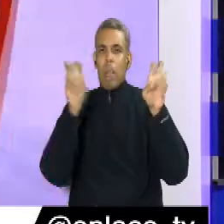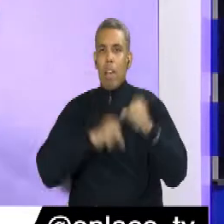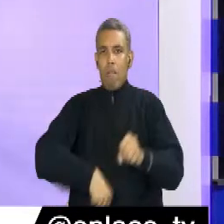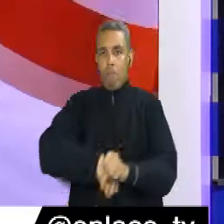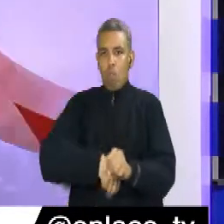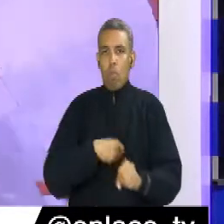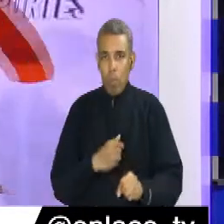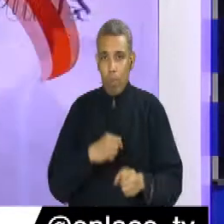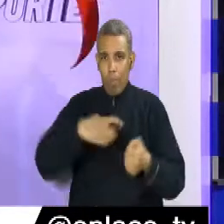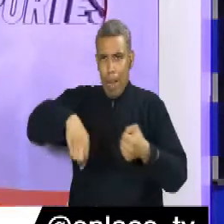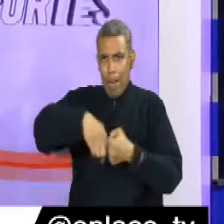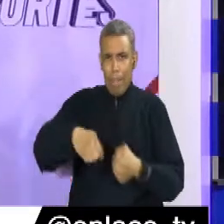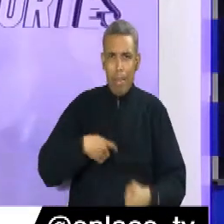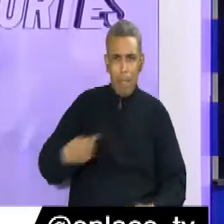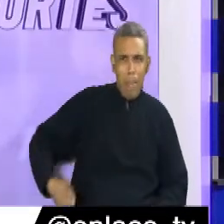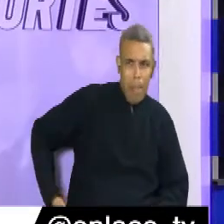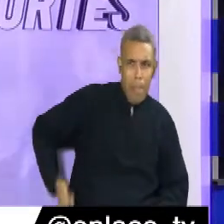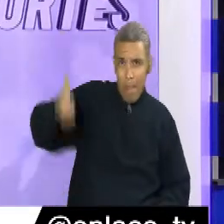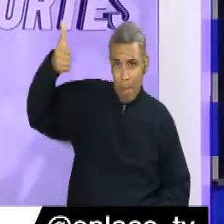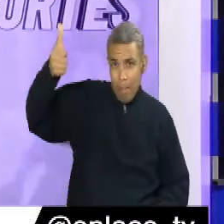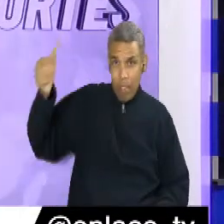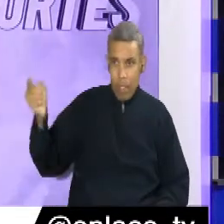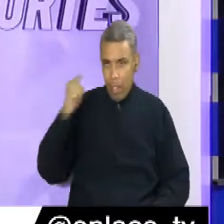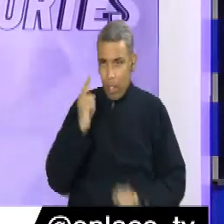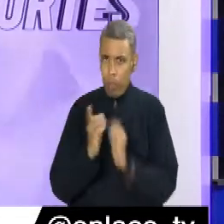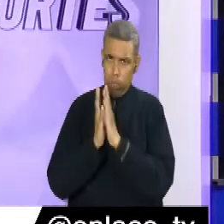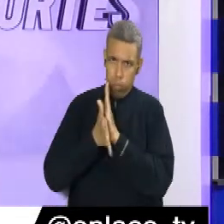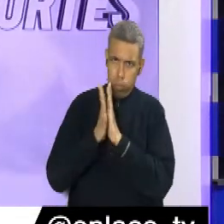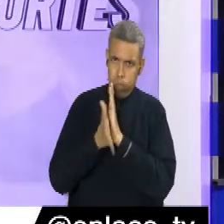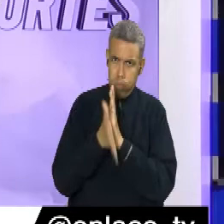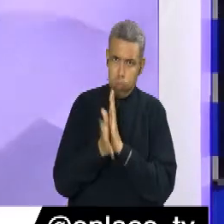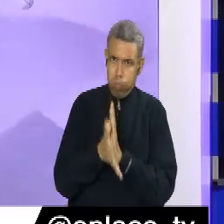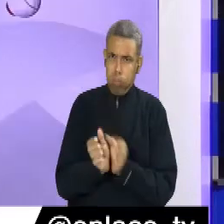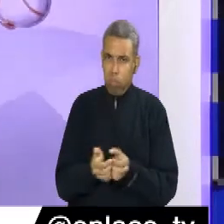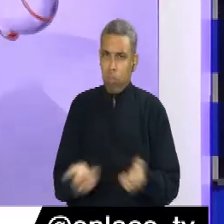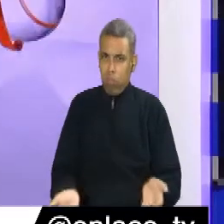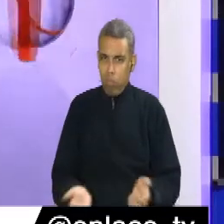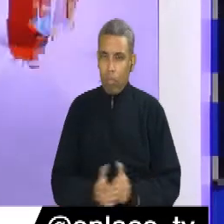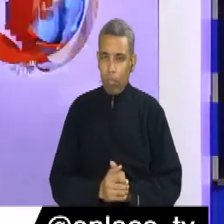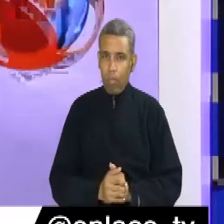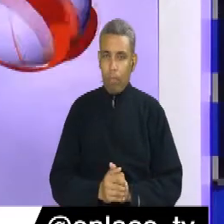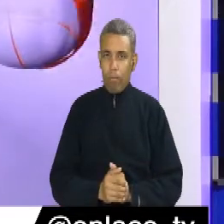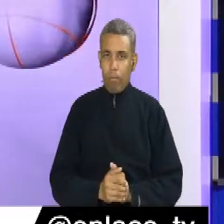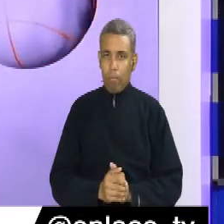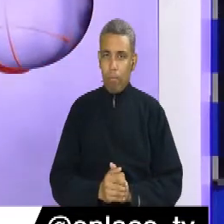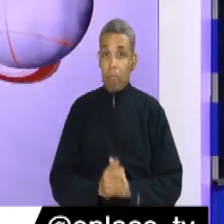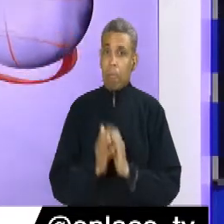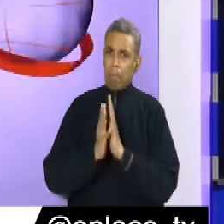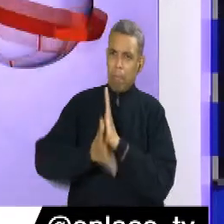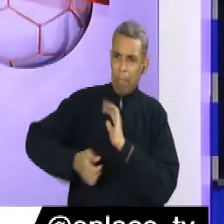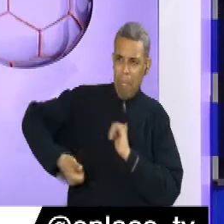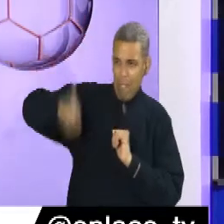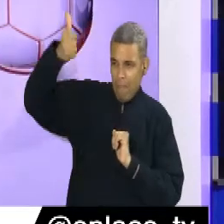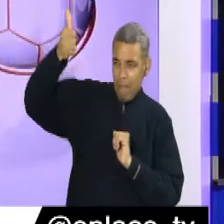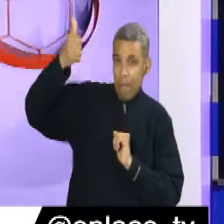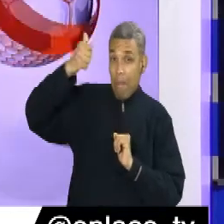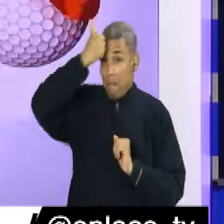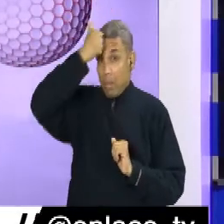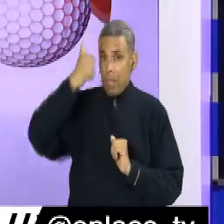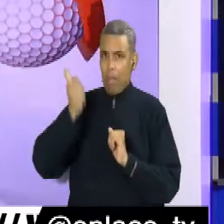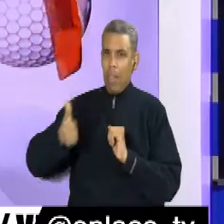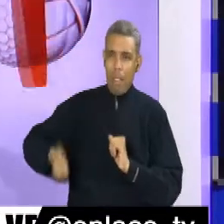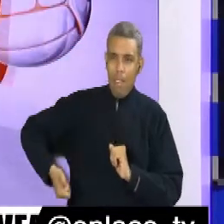del equipo Alianza Petrolera hizo importantes anuncios para el onceno aurinegro y por supuesto para sus hinchas. El